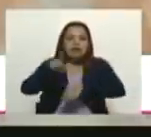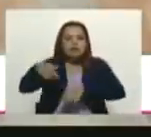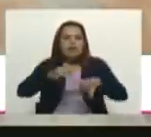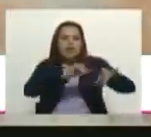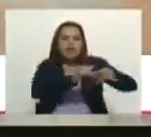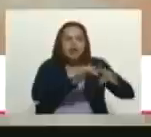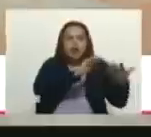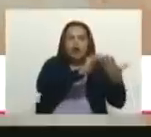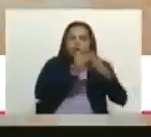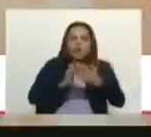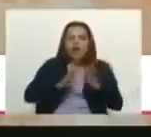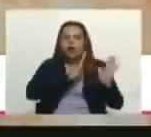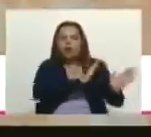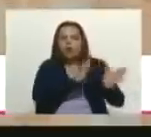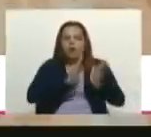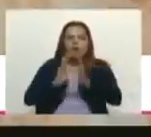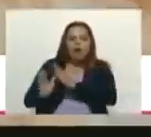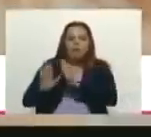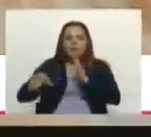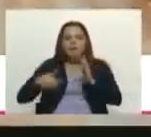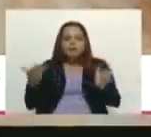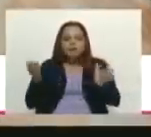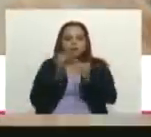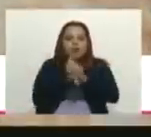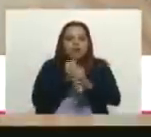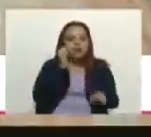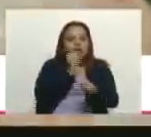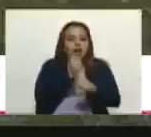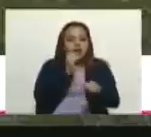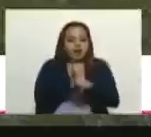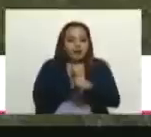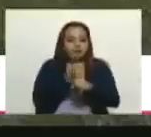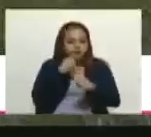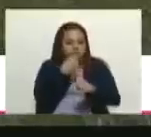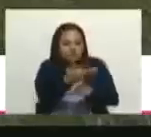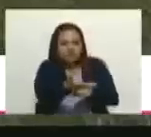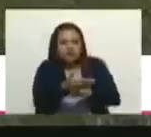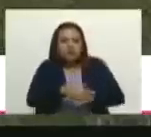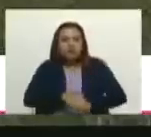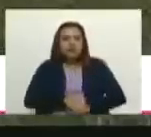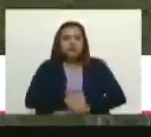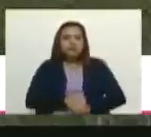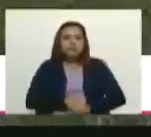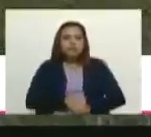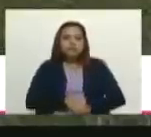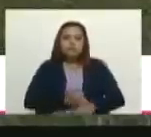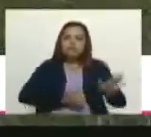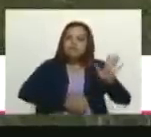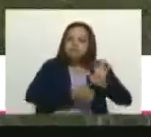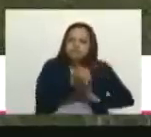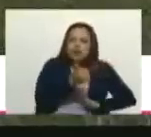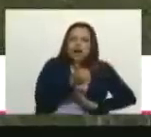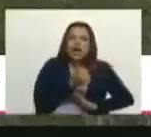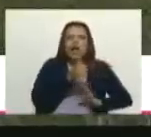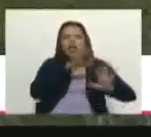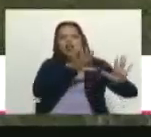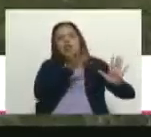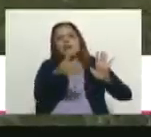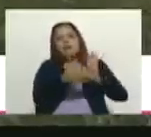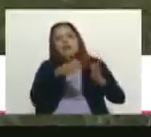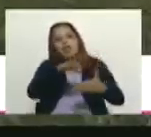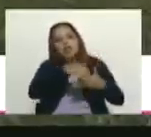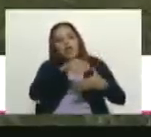con la comunidad organizada, logramos hacer esta obra, como le dije, presidente, con un poco más de $10,000 y en tiempo